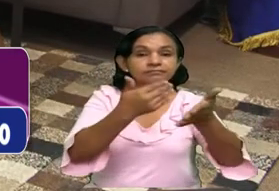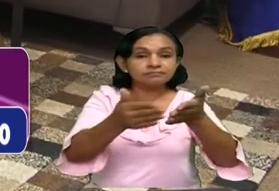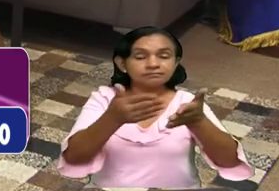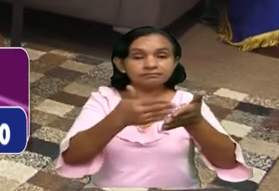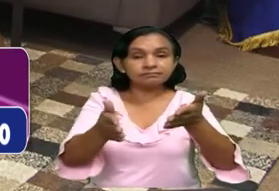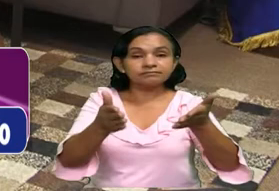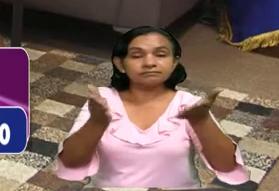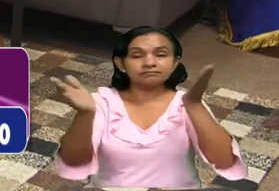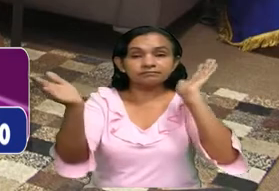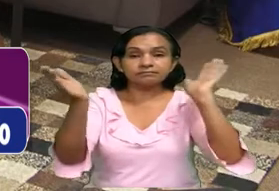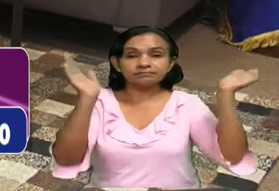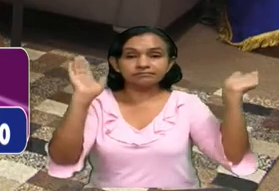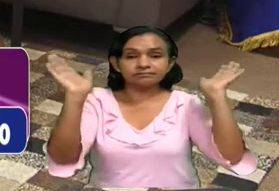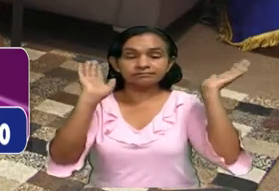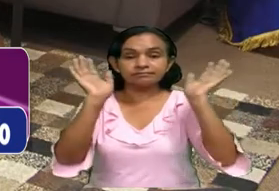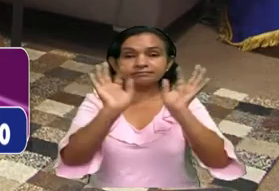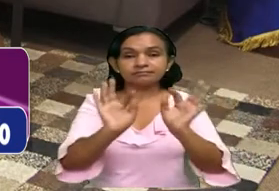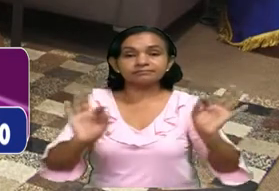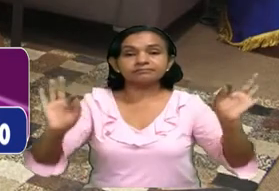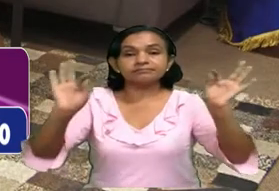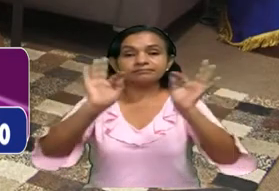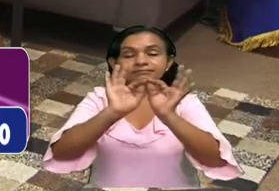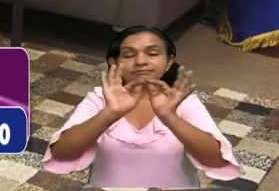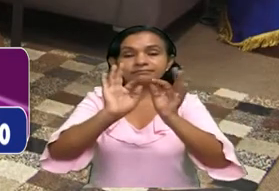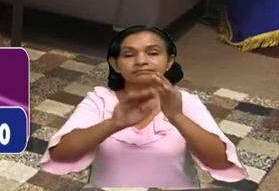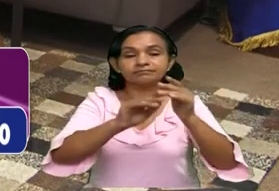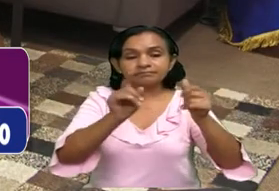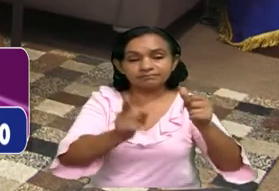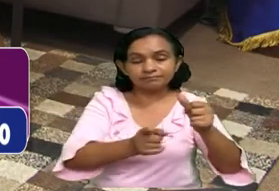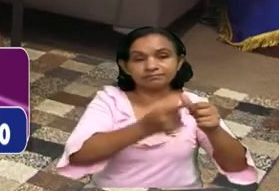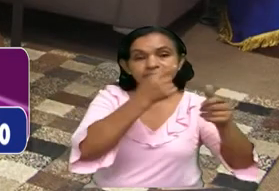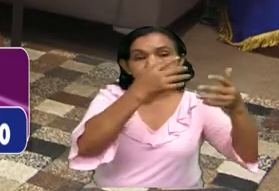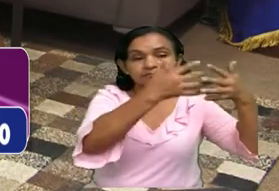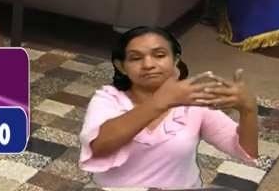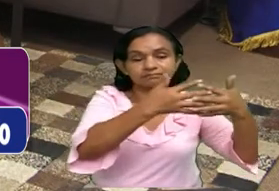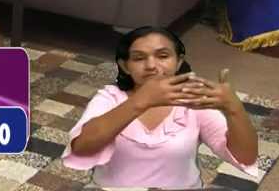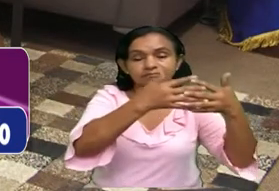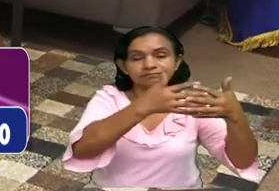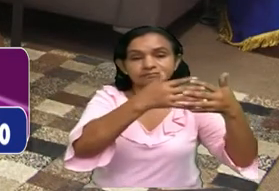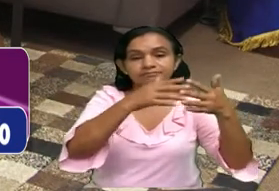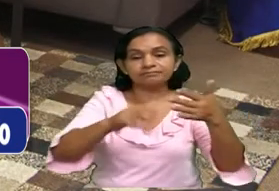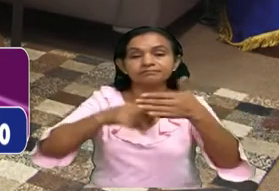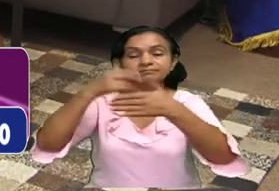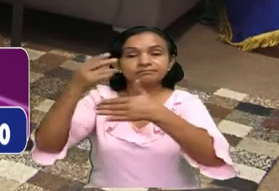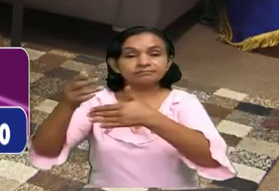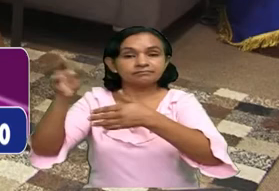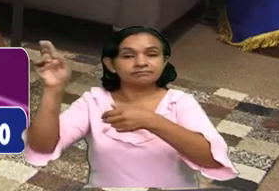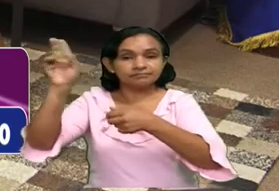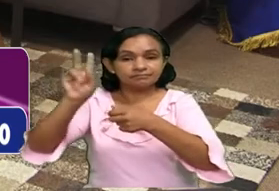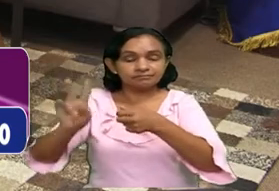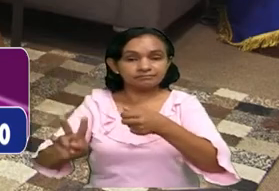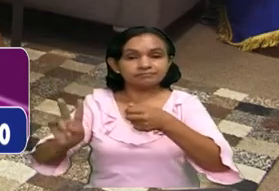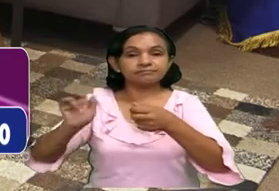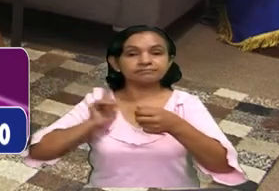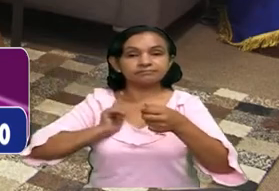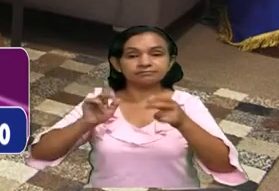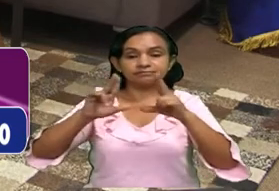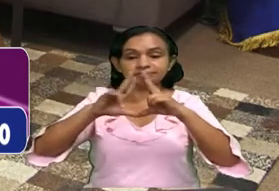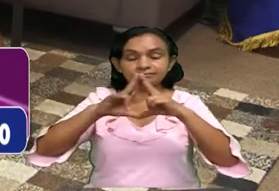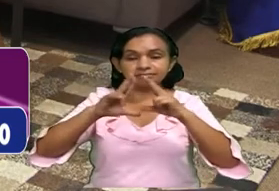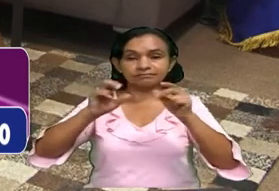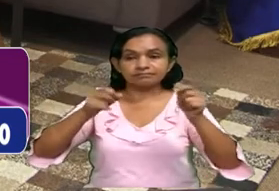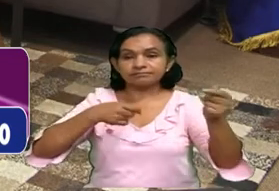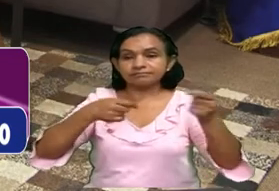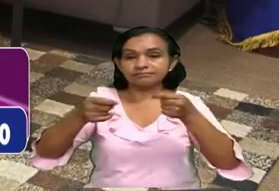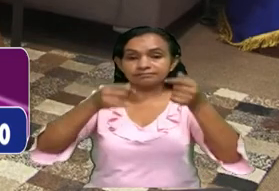el mercado más importante, digamos, después de los Estados Unidos, que ha sido un mercado histórico. El mercado más importante que ha tenido Nicaragua en el caso